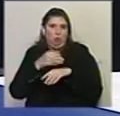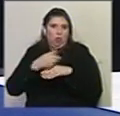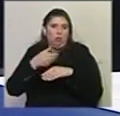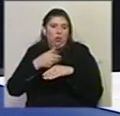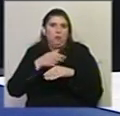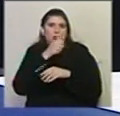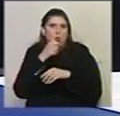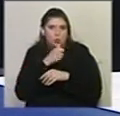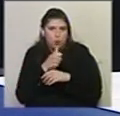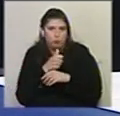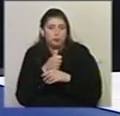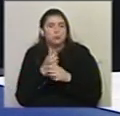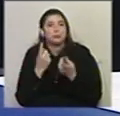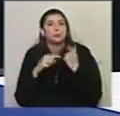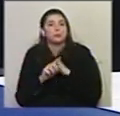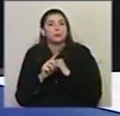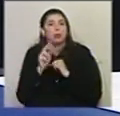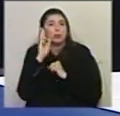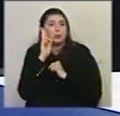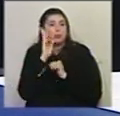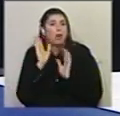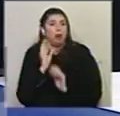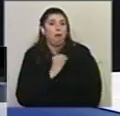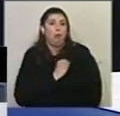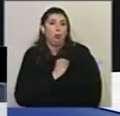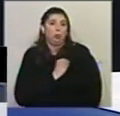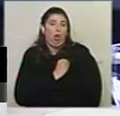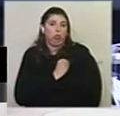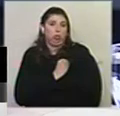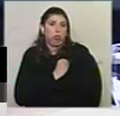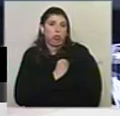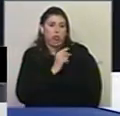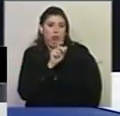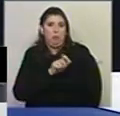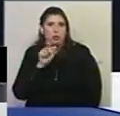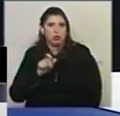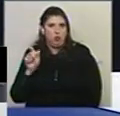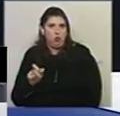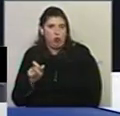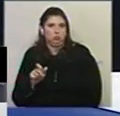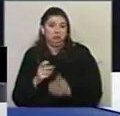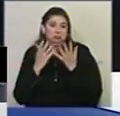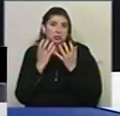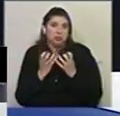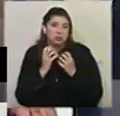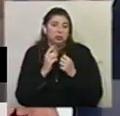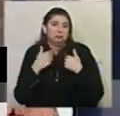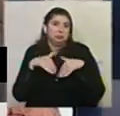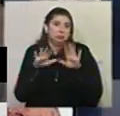Definitivamente, a mi criterio, hay que respetar la voluntad de las personas. ¿En uno u otro sentido? En uno u otro sentido.